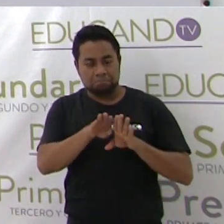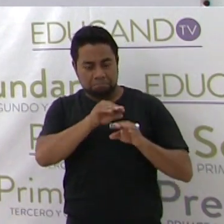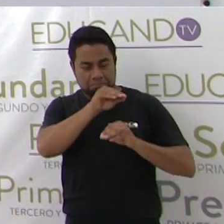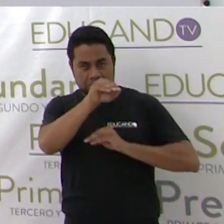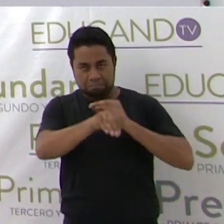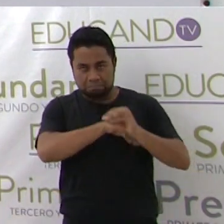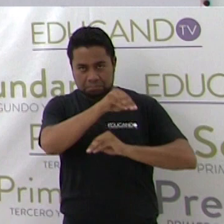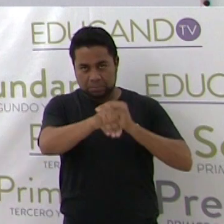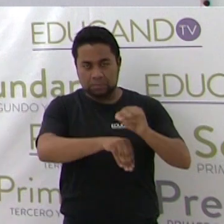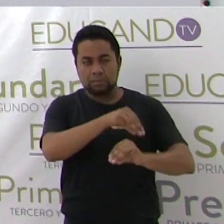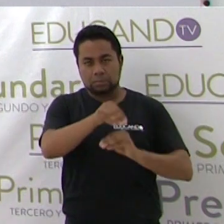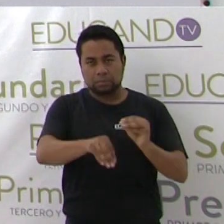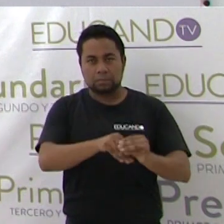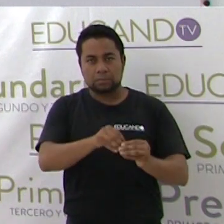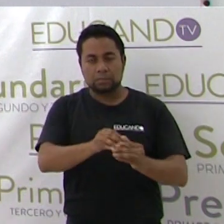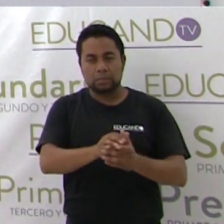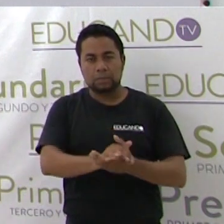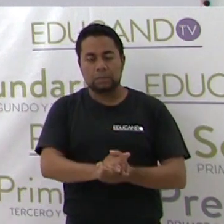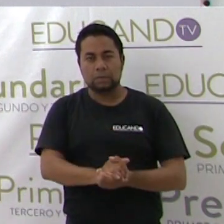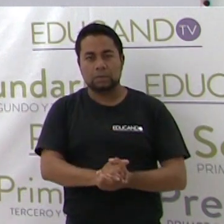consideran